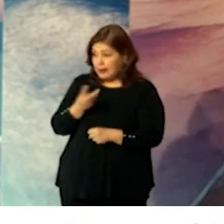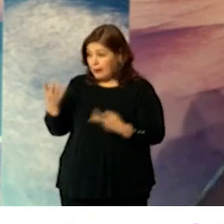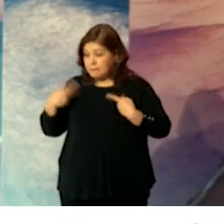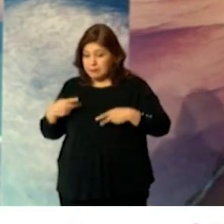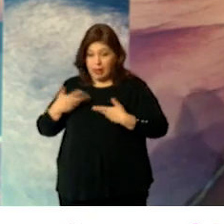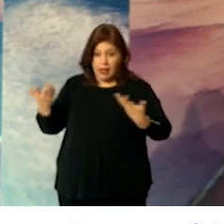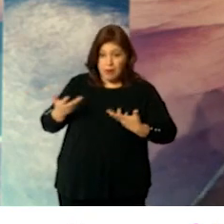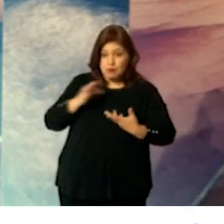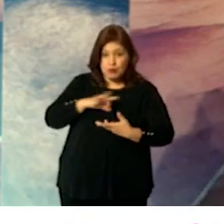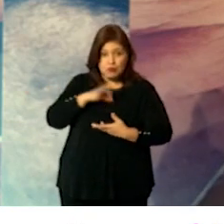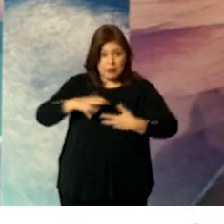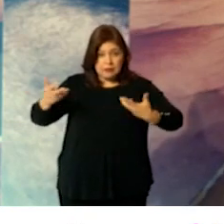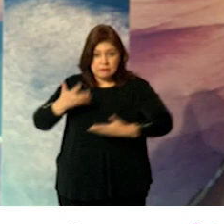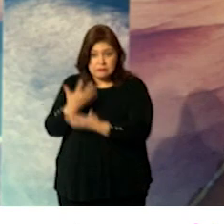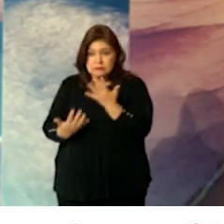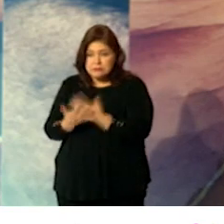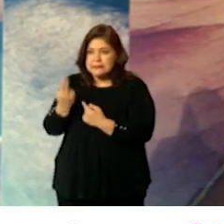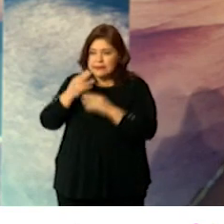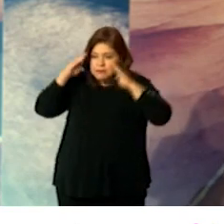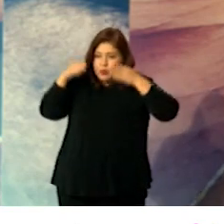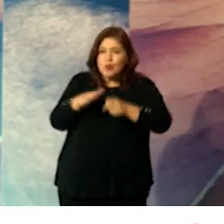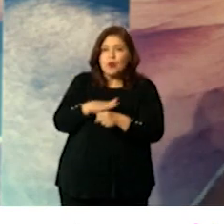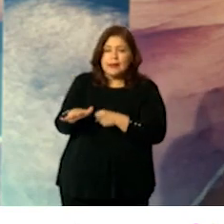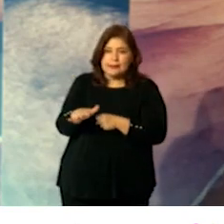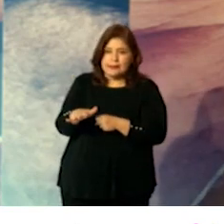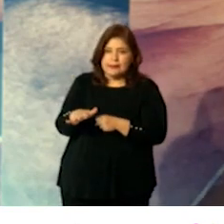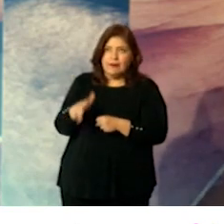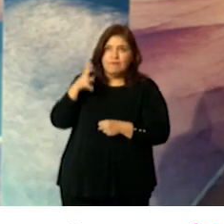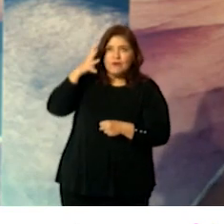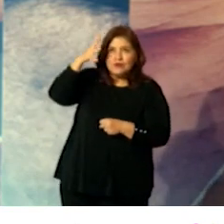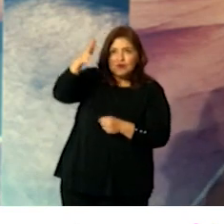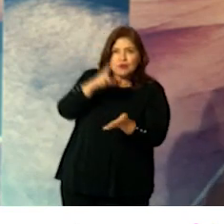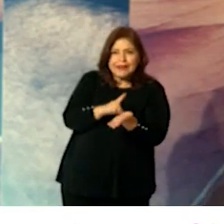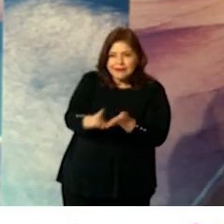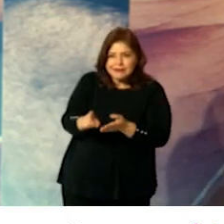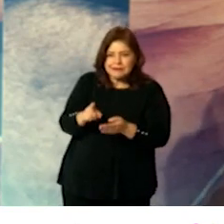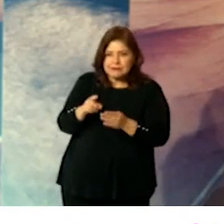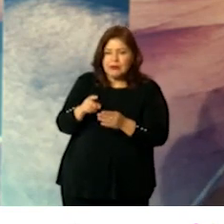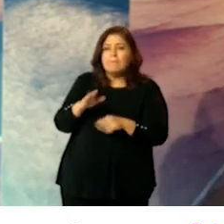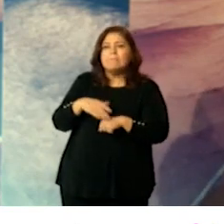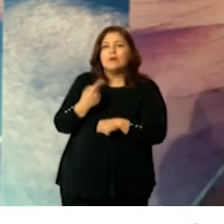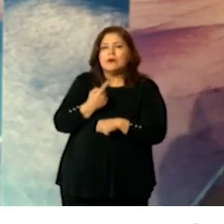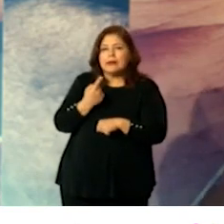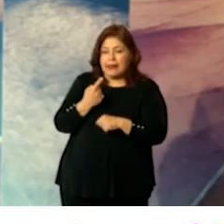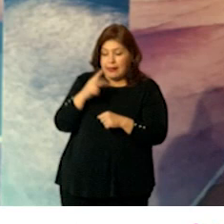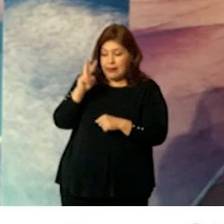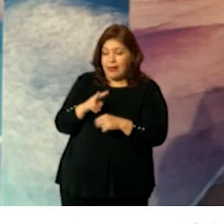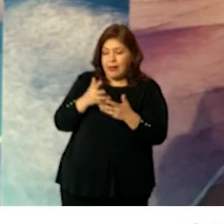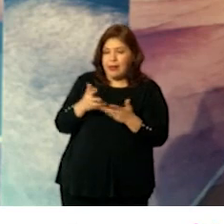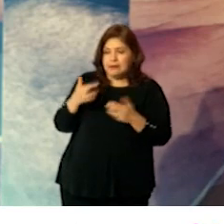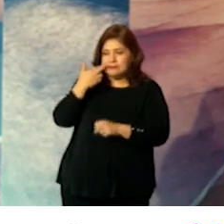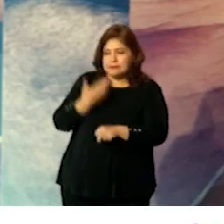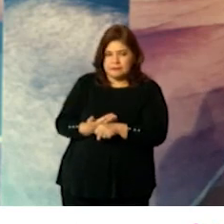cosas, necesitamos estar concentradas en el derecho al futuro. porque esa es nuestra gran responsabilidad. Y